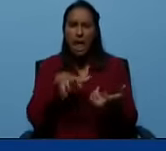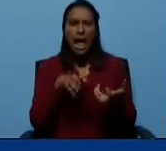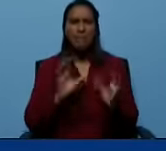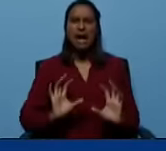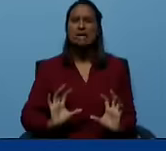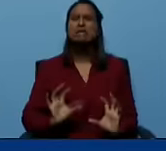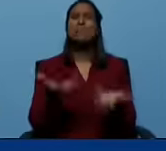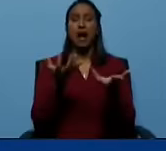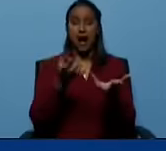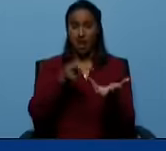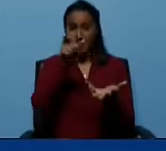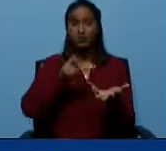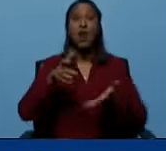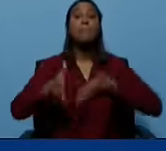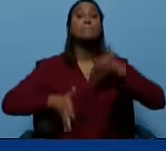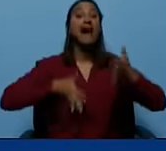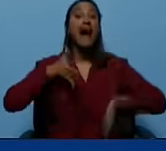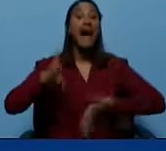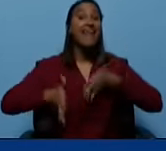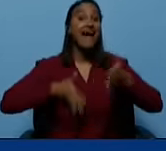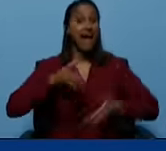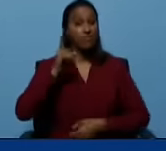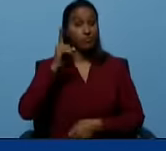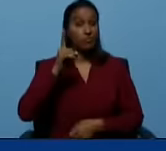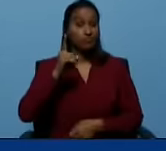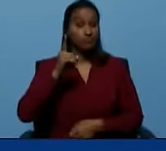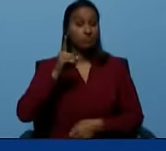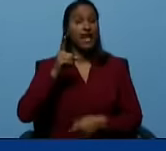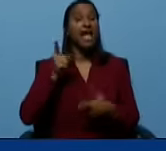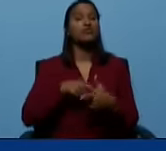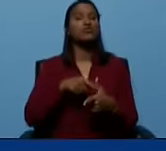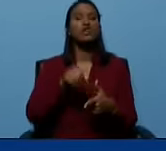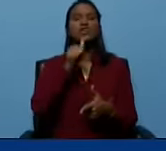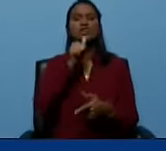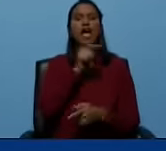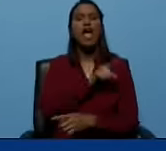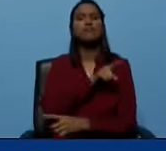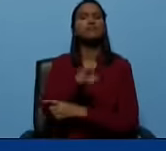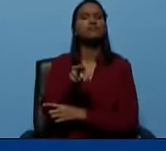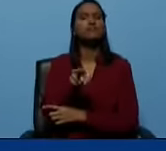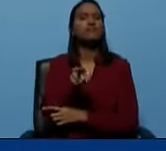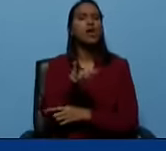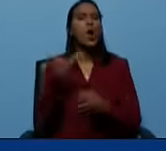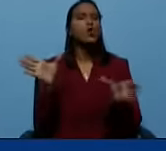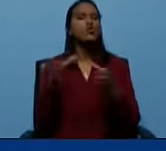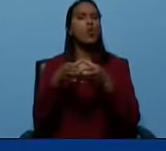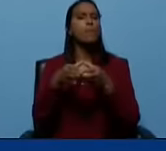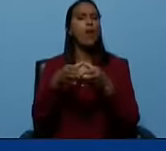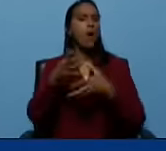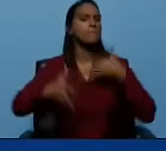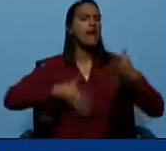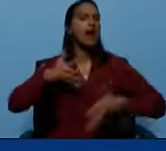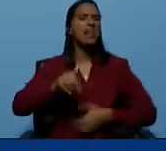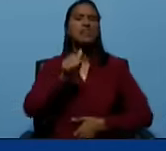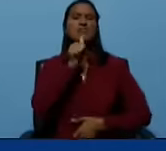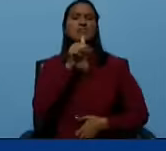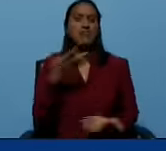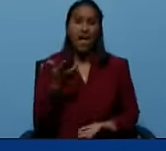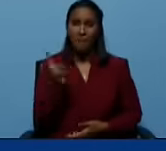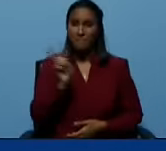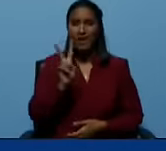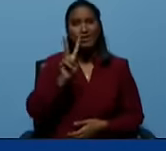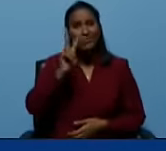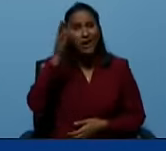delincuentes. Y detrás de ellos, ¿quién dio la orden? ¿Quién reivindicó esos actos? Venezuela entera sabe que no